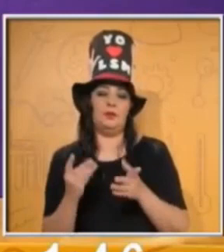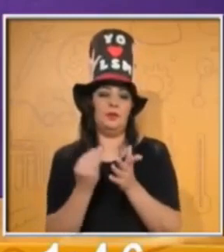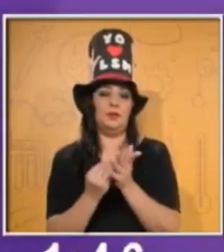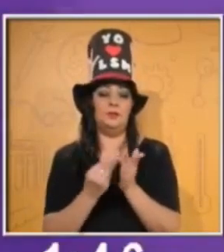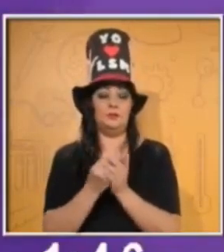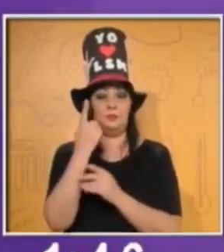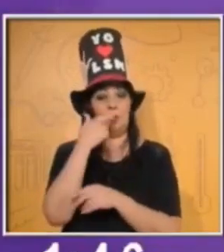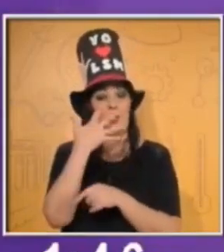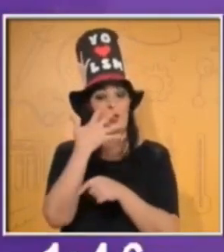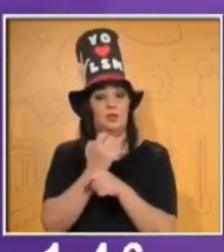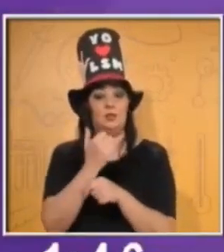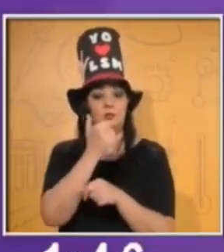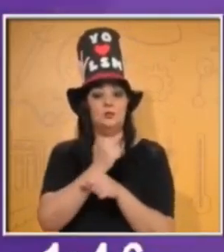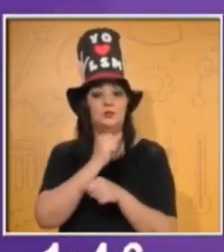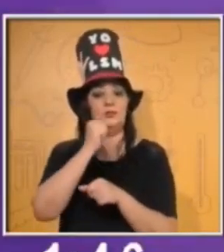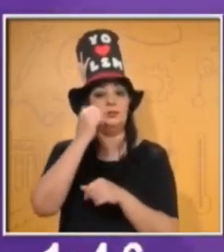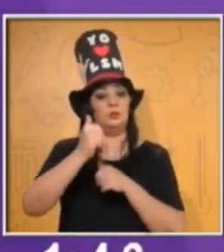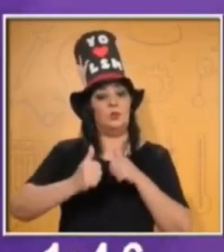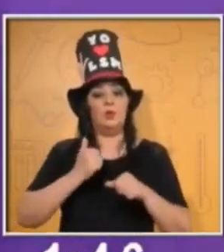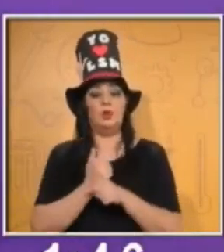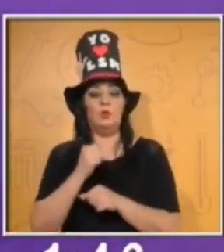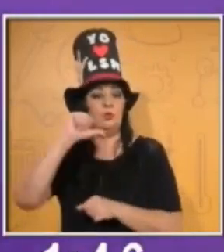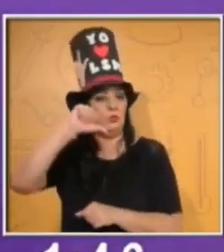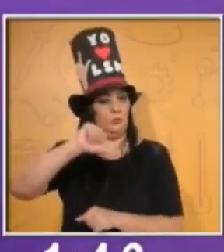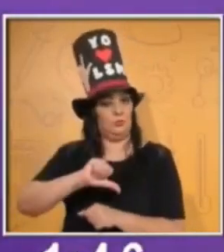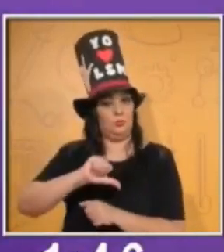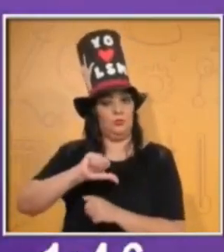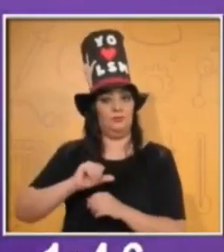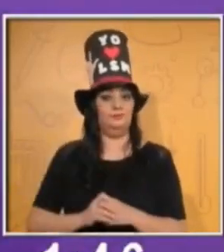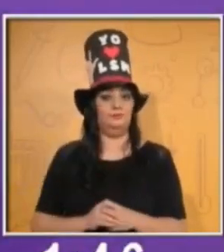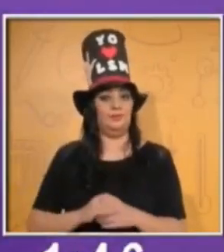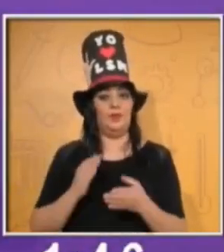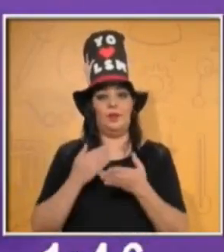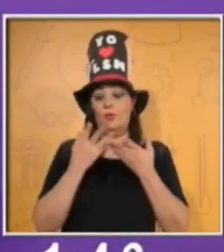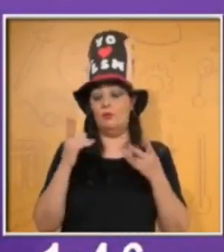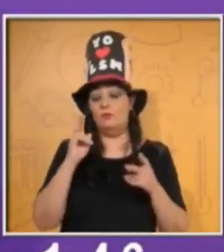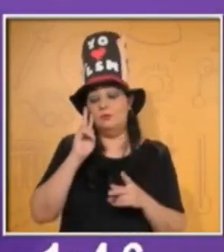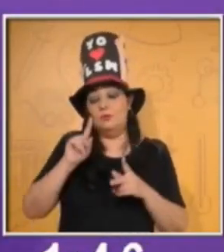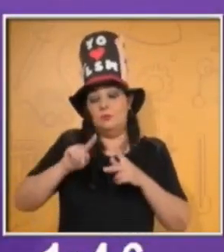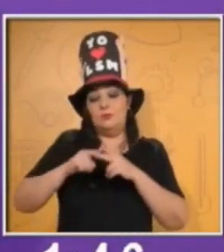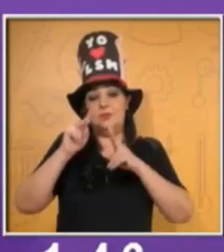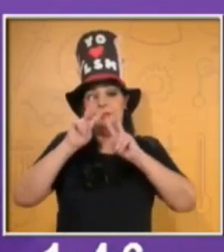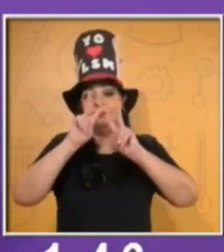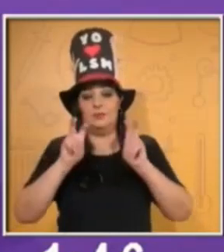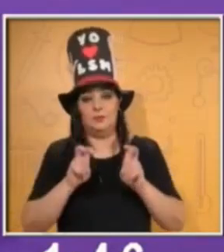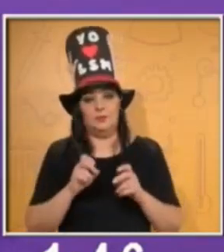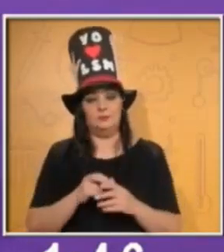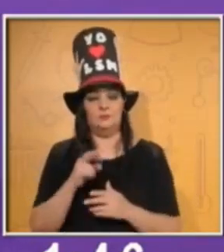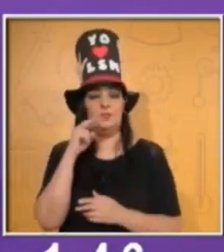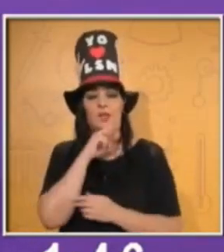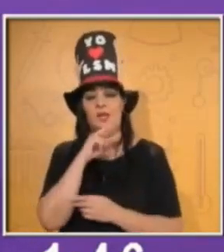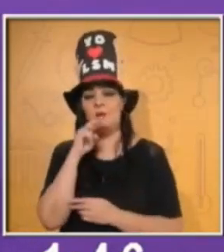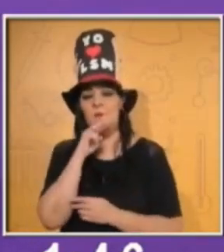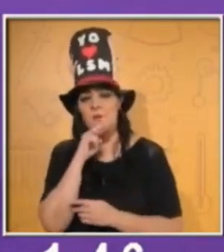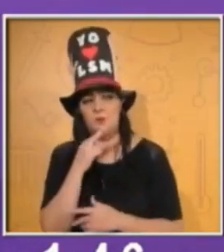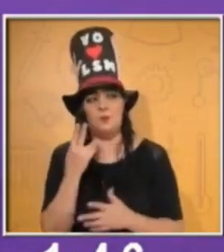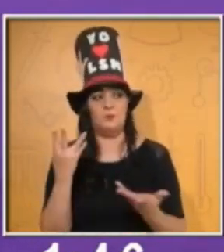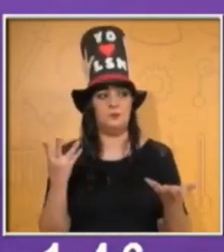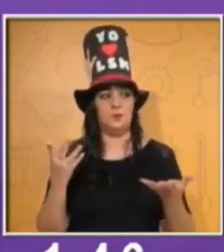en 5º y 6º grado para el día de hoy. Y vamos a entrar en materia. Inmediatamente vamos a